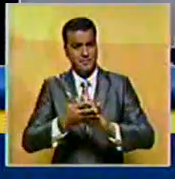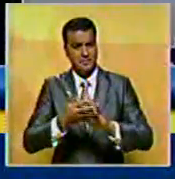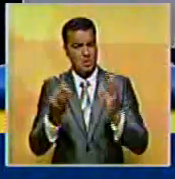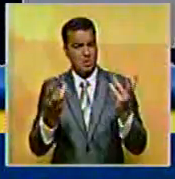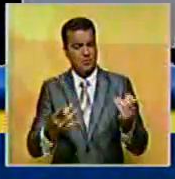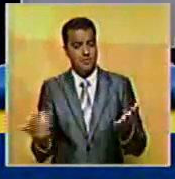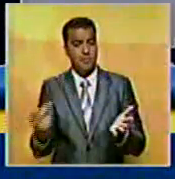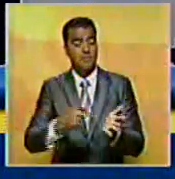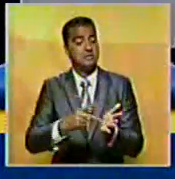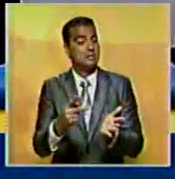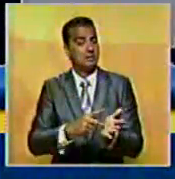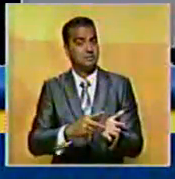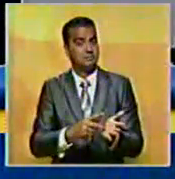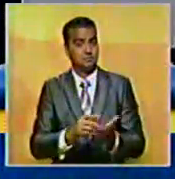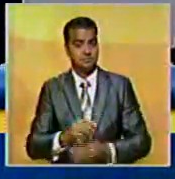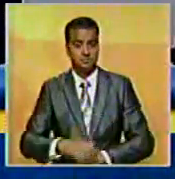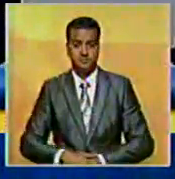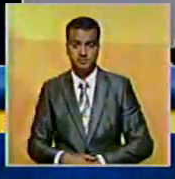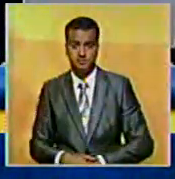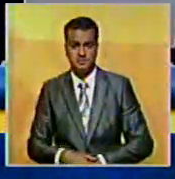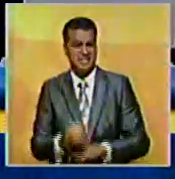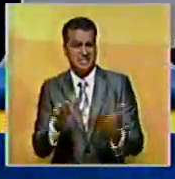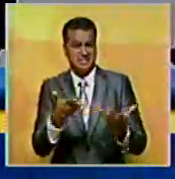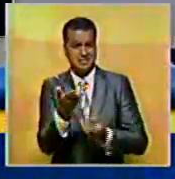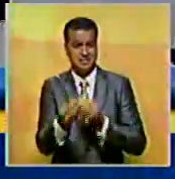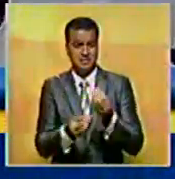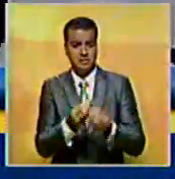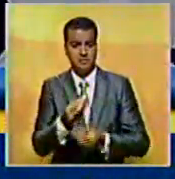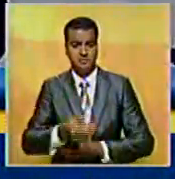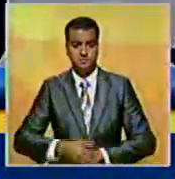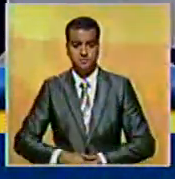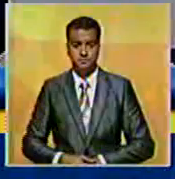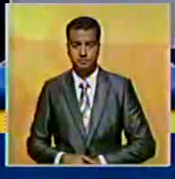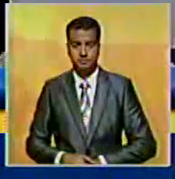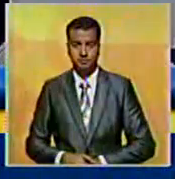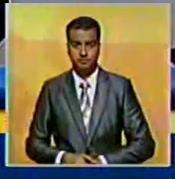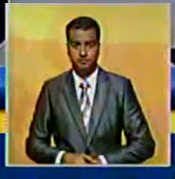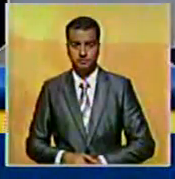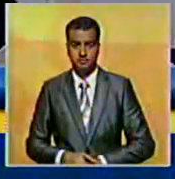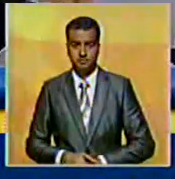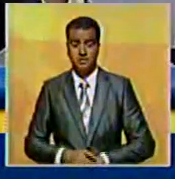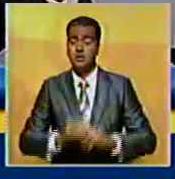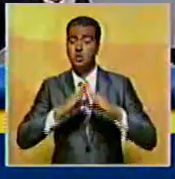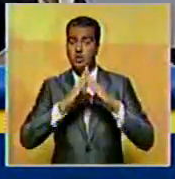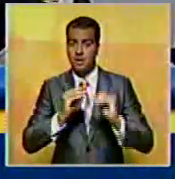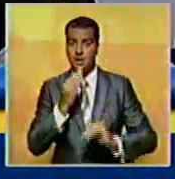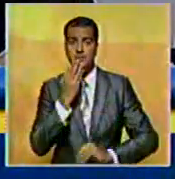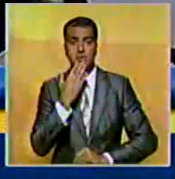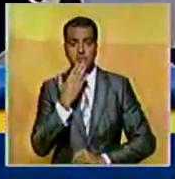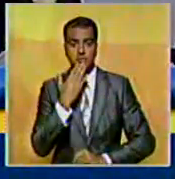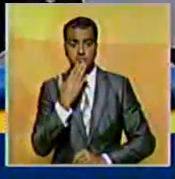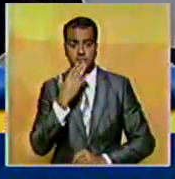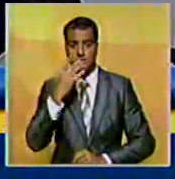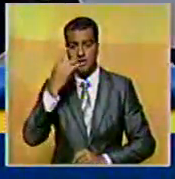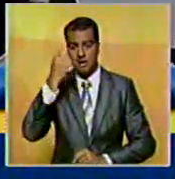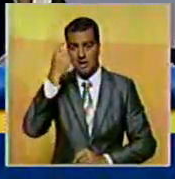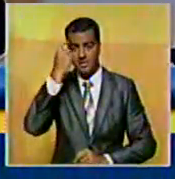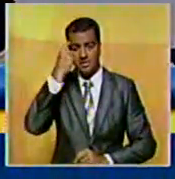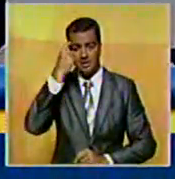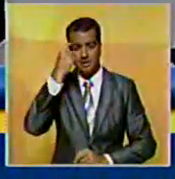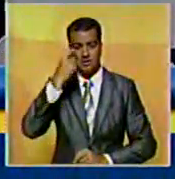presentadas y cuáles fueron las medidas que sobre ellos recayeron. En total, por estos hechos, al día